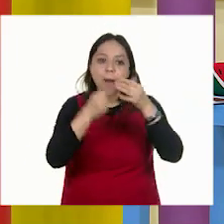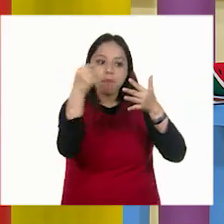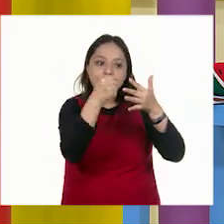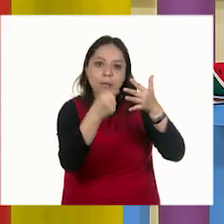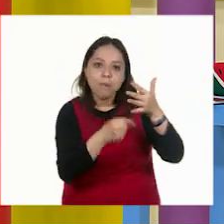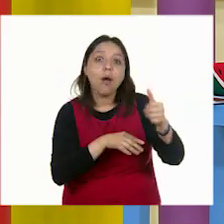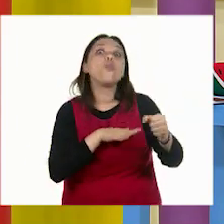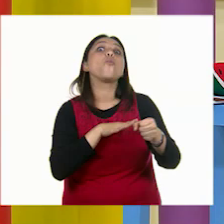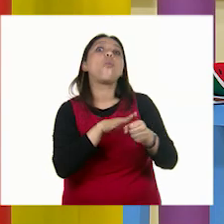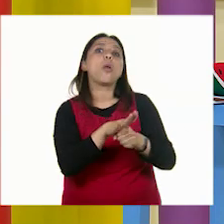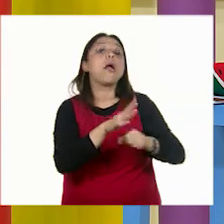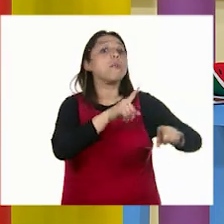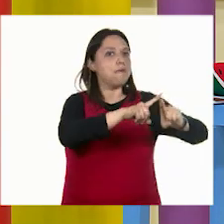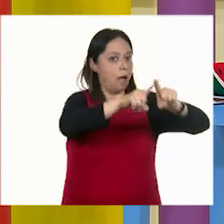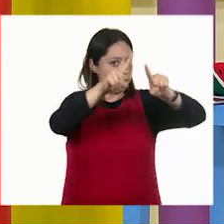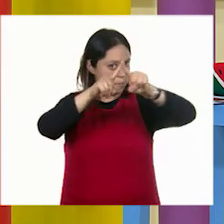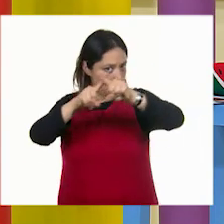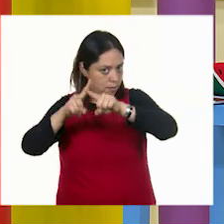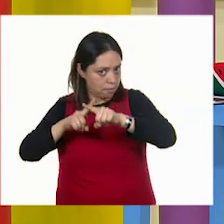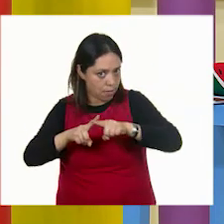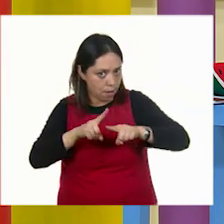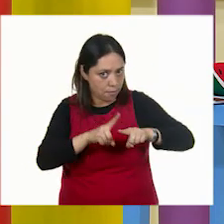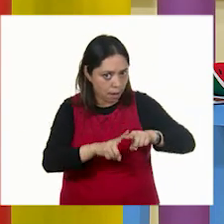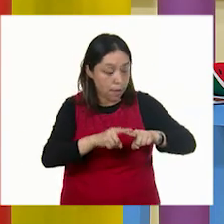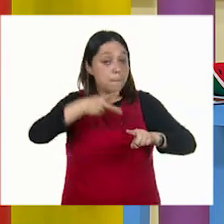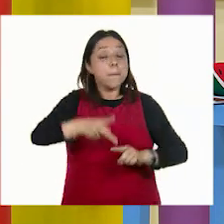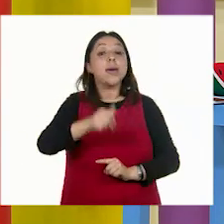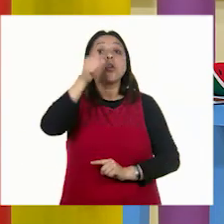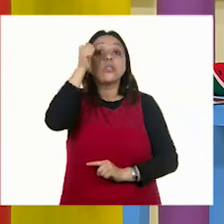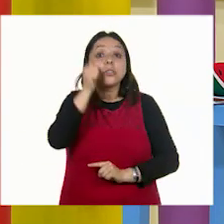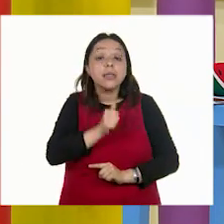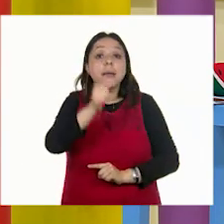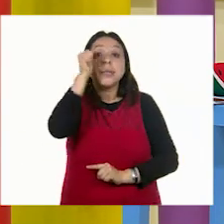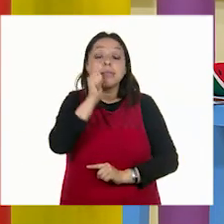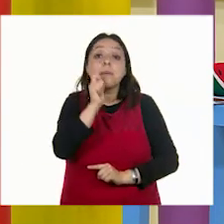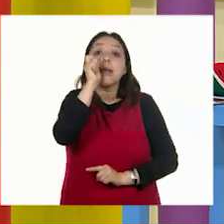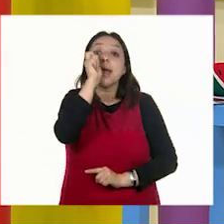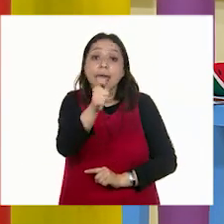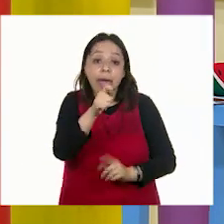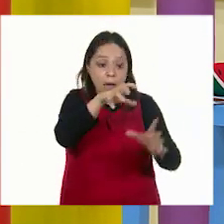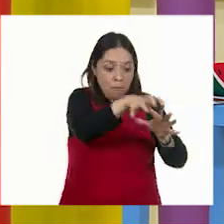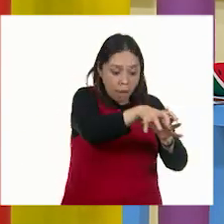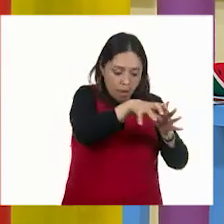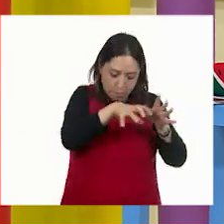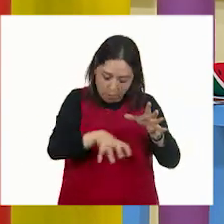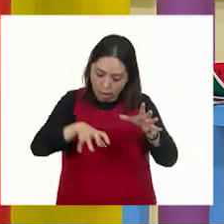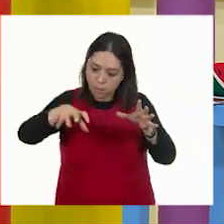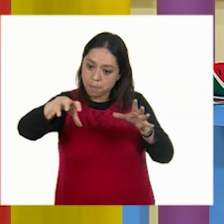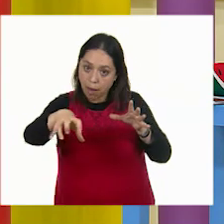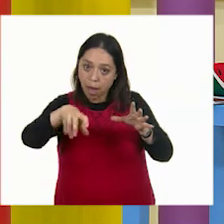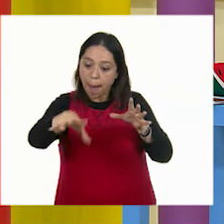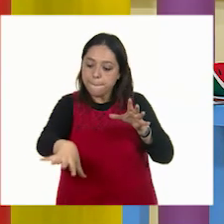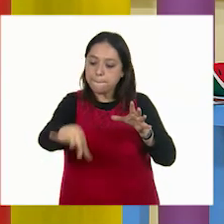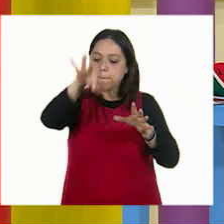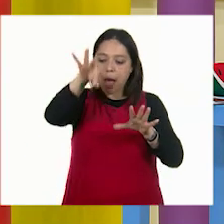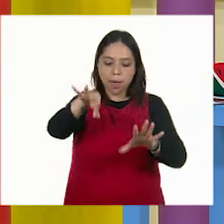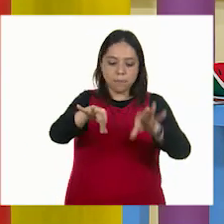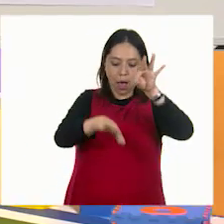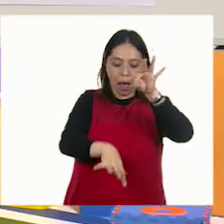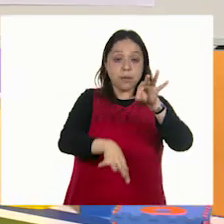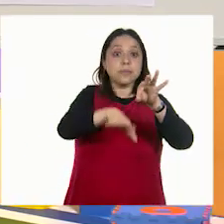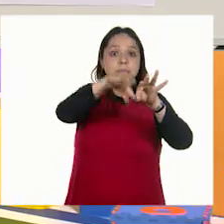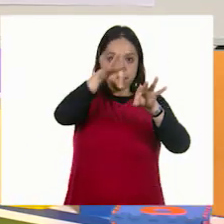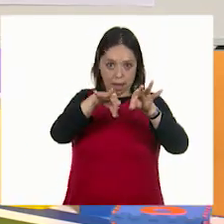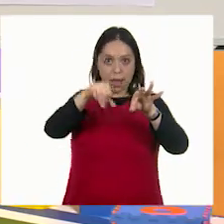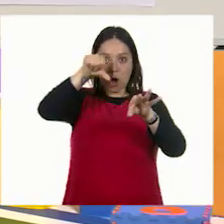muy variados, pero recuerden siempre y cuando ustedes puedan agregar un alimento de cada uno de los grupos que el día de hoy acabamos de repasar.